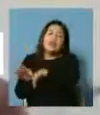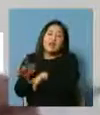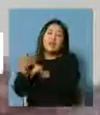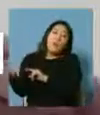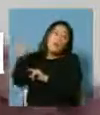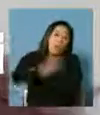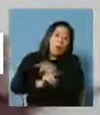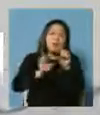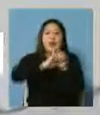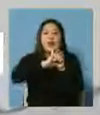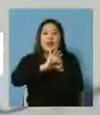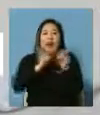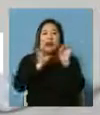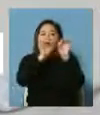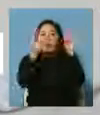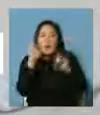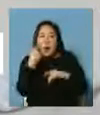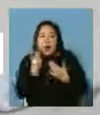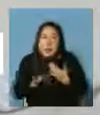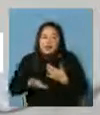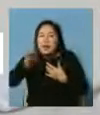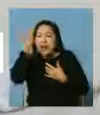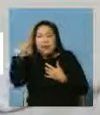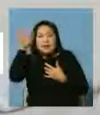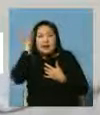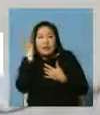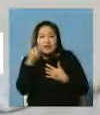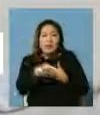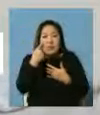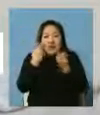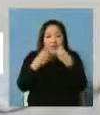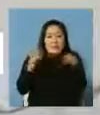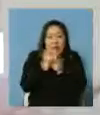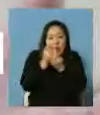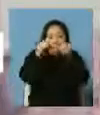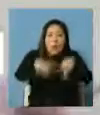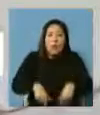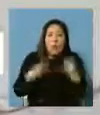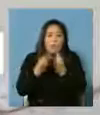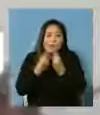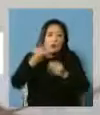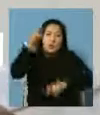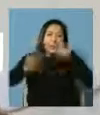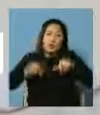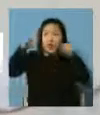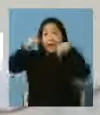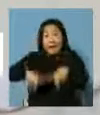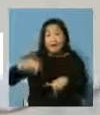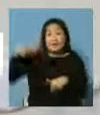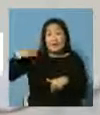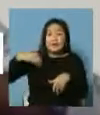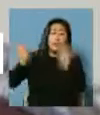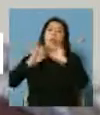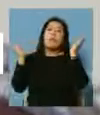virus. ¿Por qué? Porque rescaté de alguna manera lo que sabía de aquel momento para aplicarlo ahora, y eso ha hecho muchísima gente en el país y en